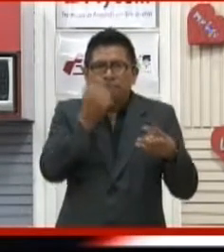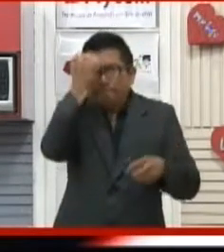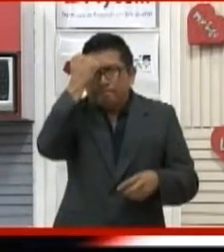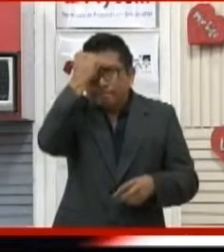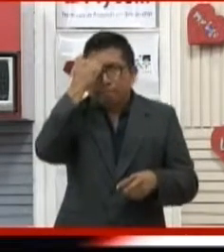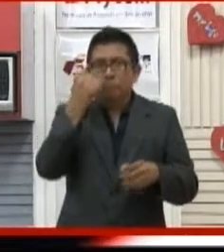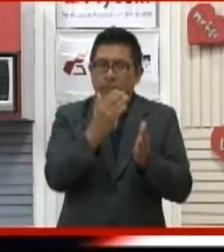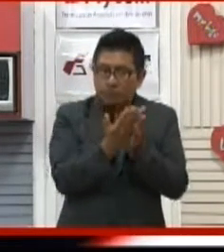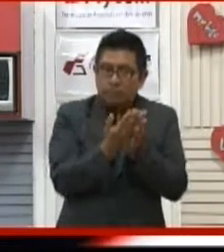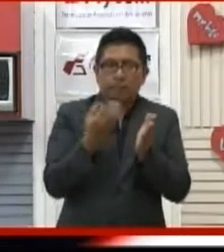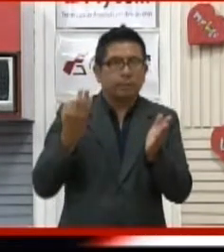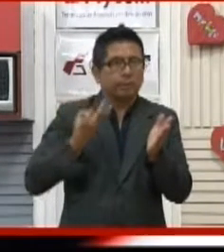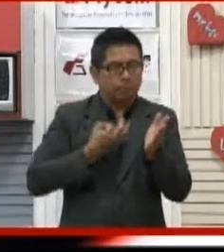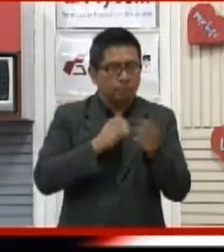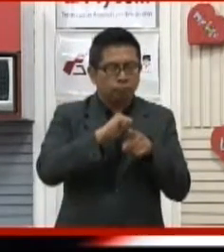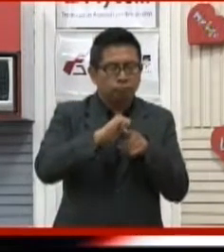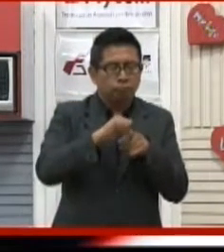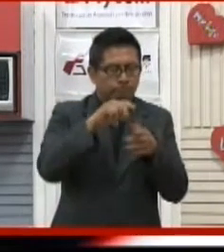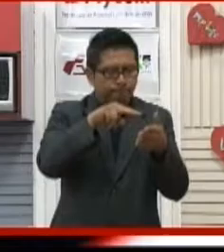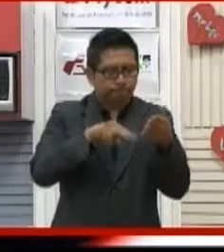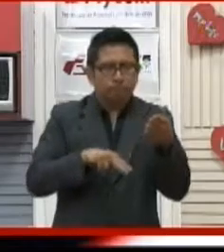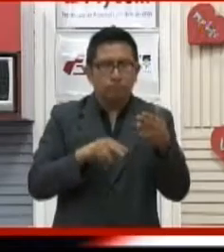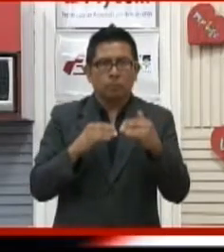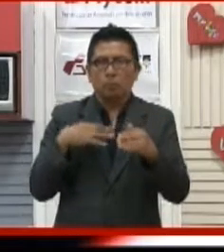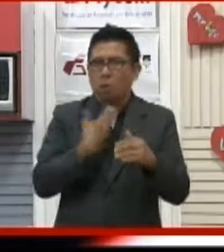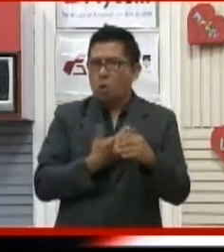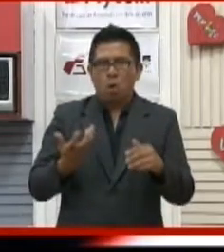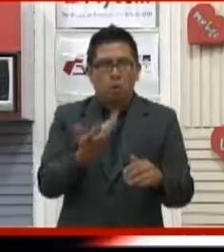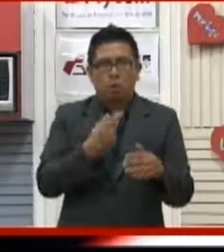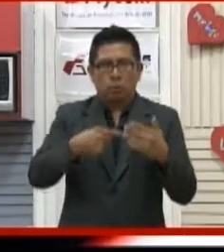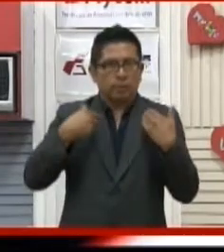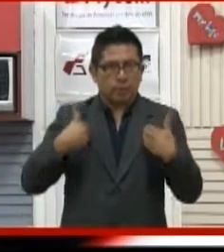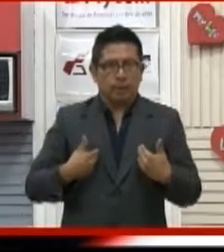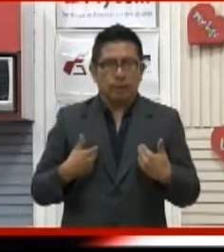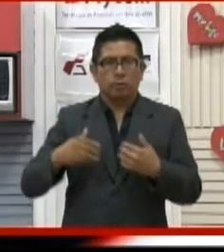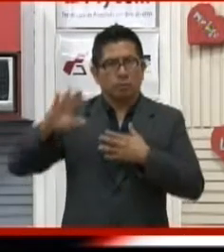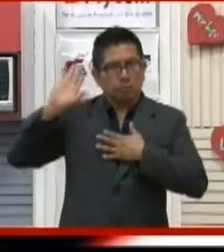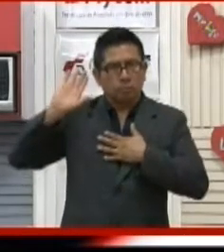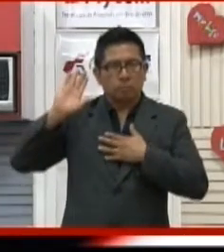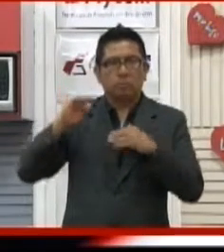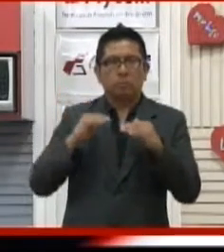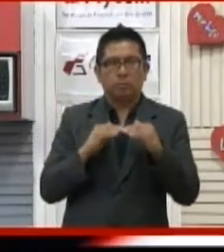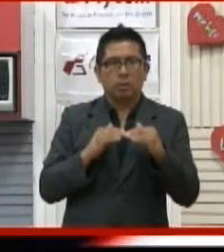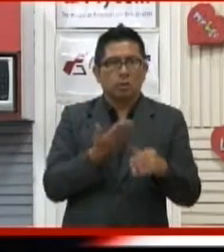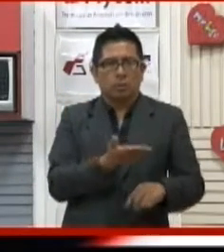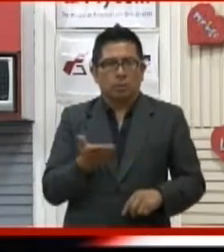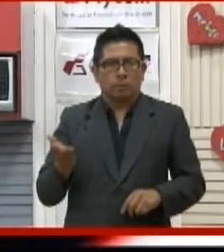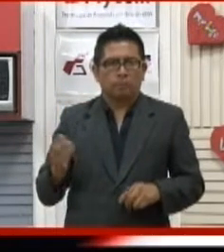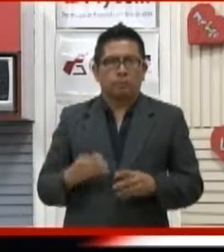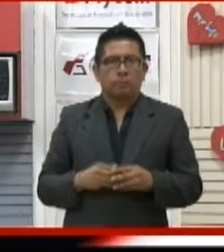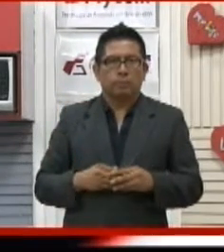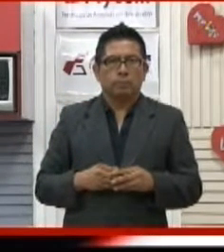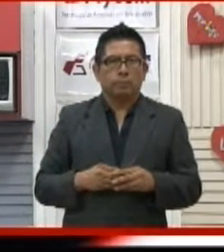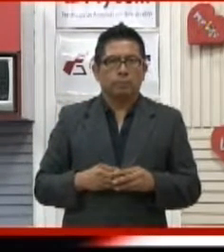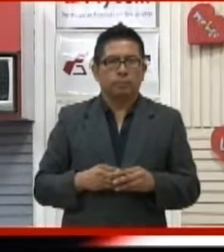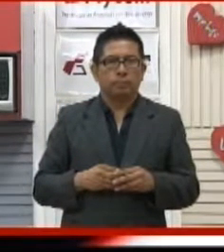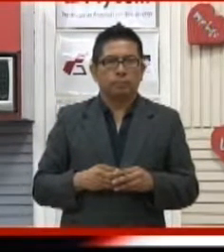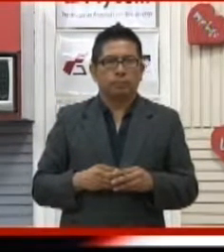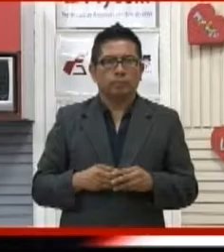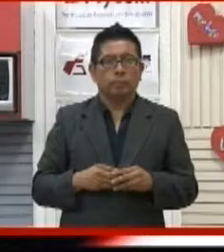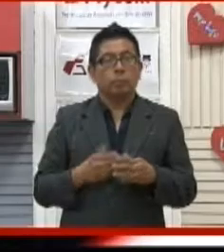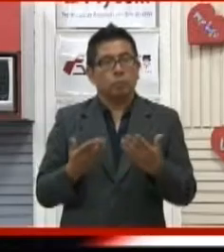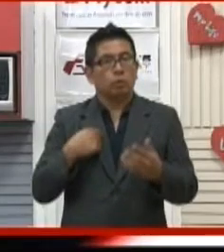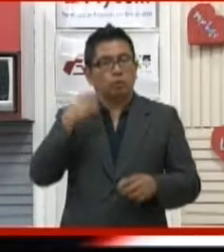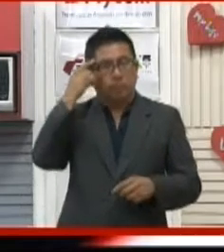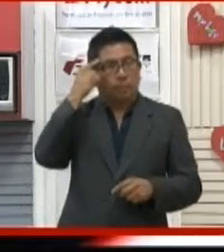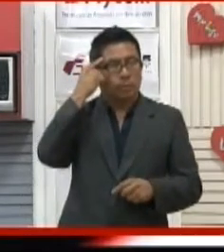más, ¿verdad? Saber que tenemos derechos, deberes y también obligaciones como personas. Claro. Y creo de